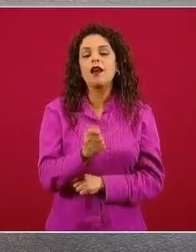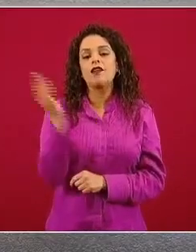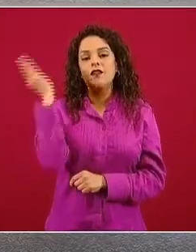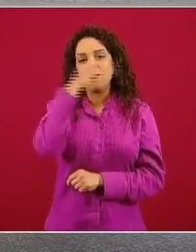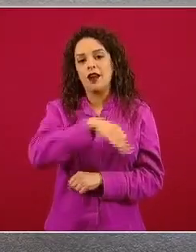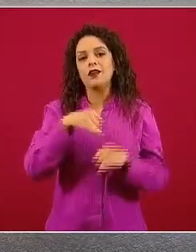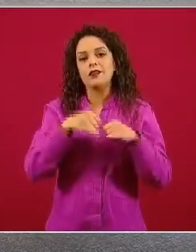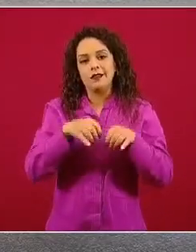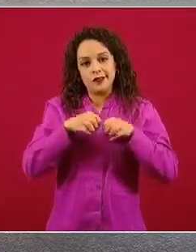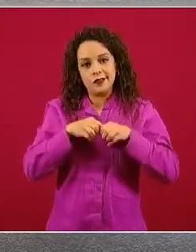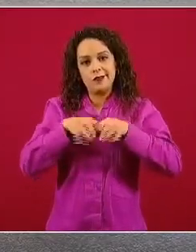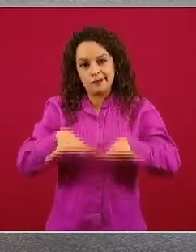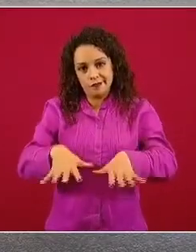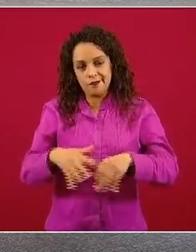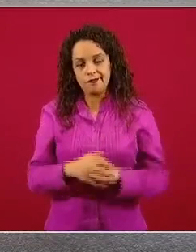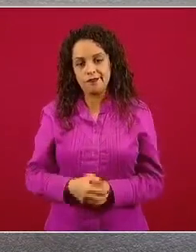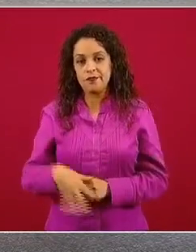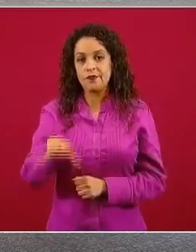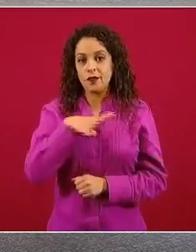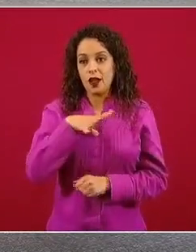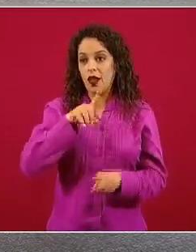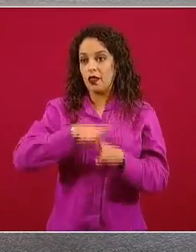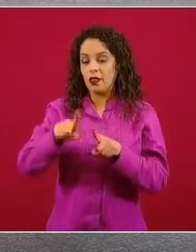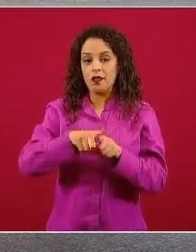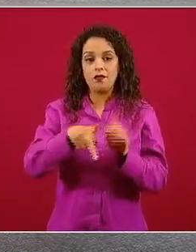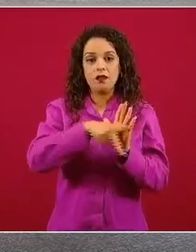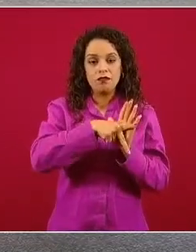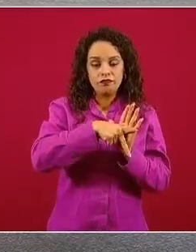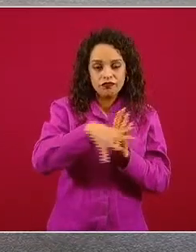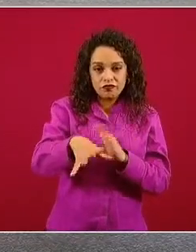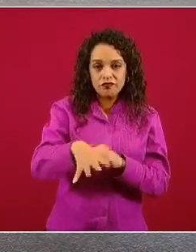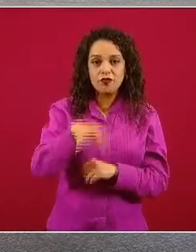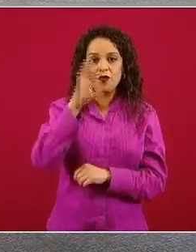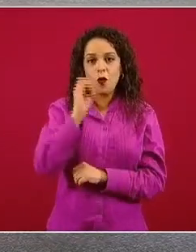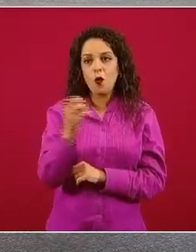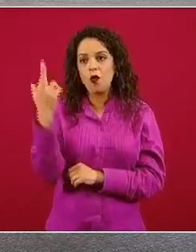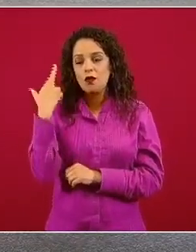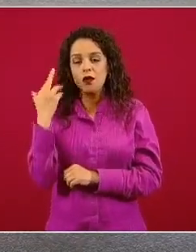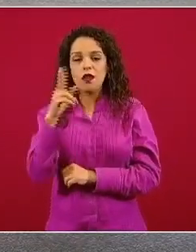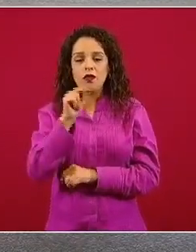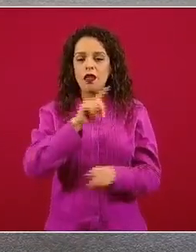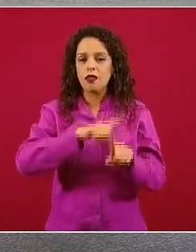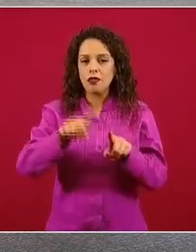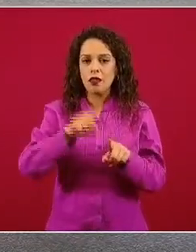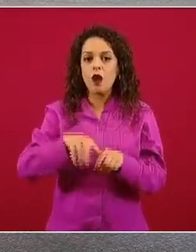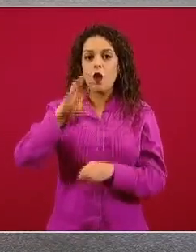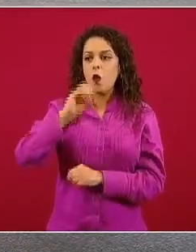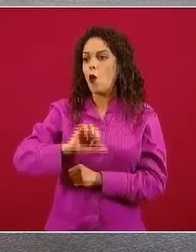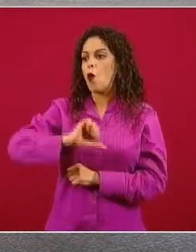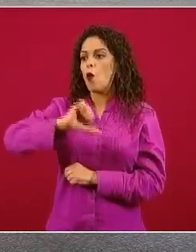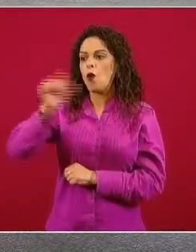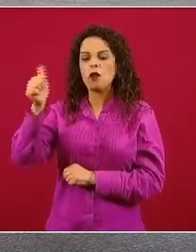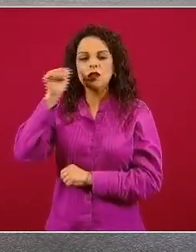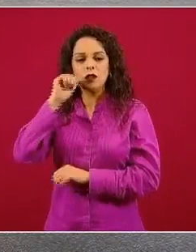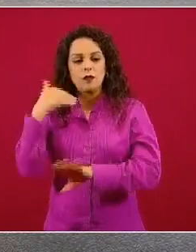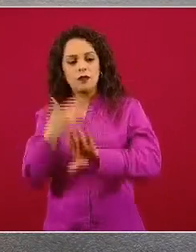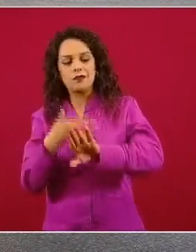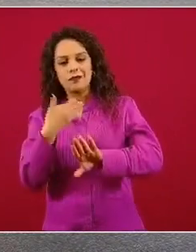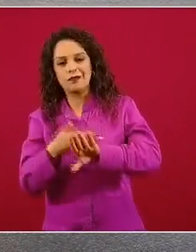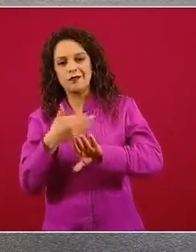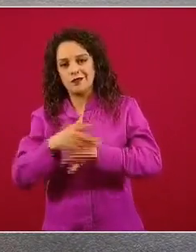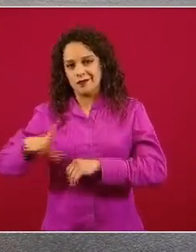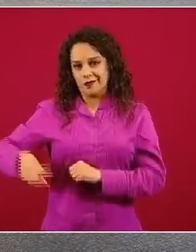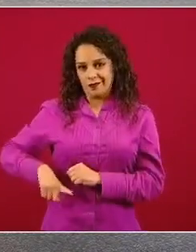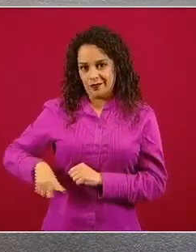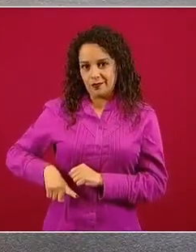hay gente en los medios de comunicación, pero también en algunos de los partidos de oposición, manifestándose en contra de la vacuna, que todavía no está